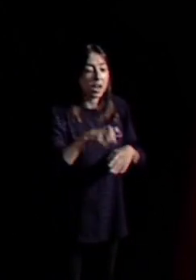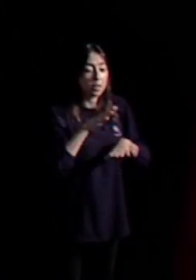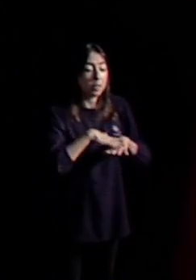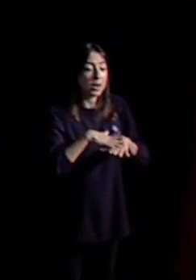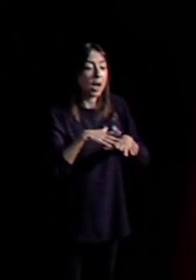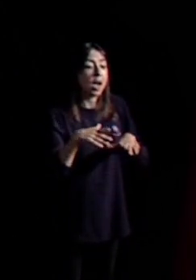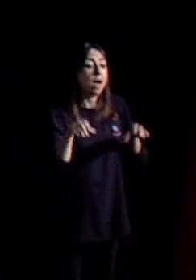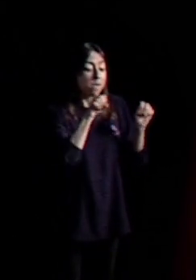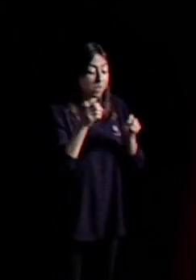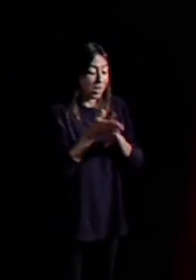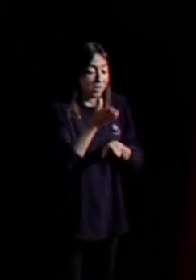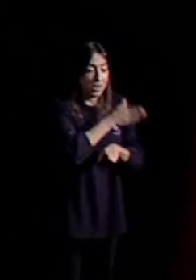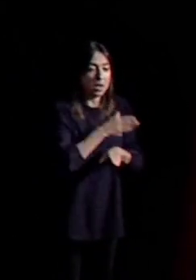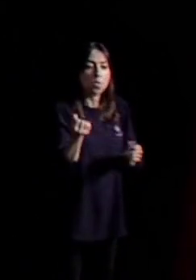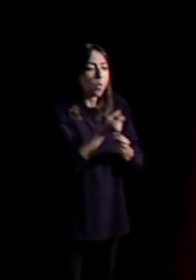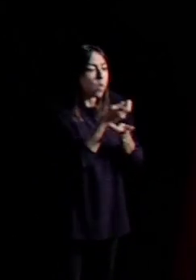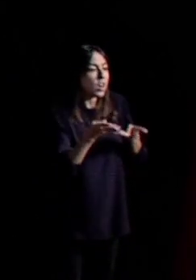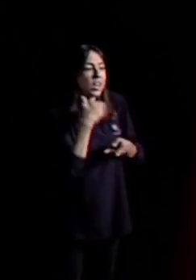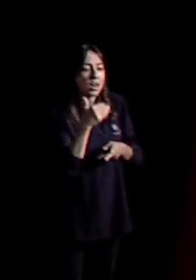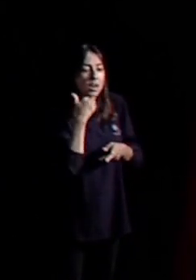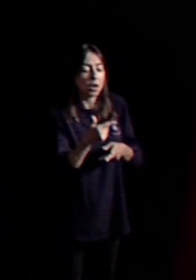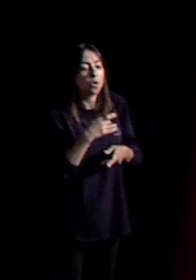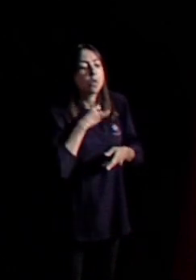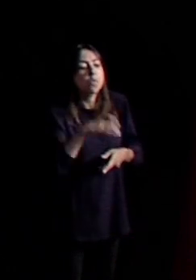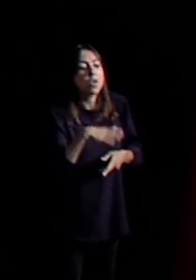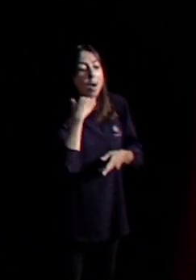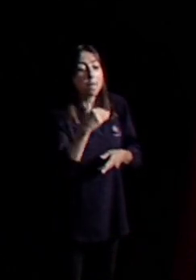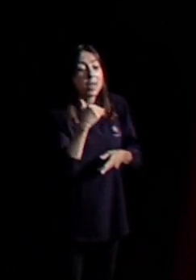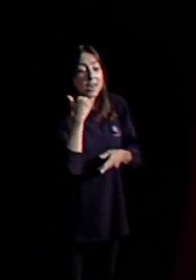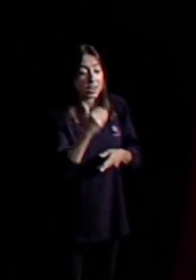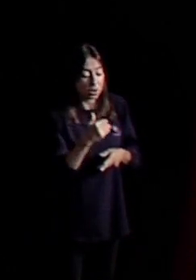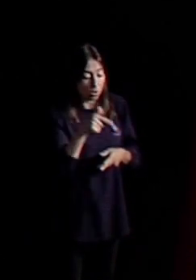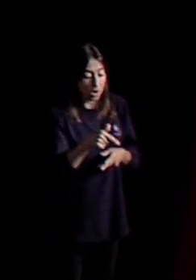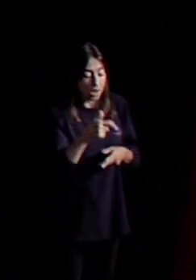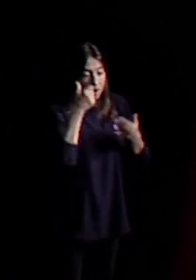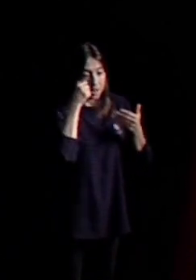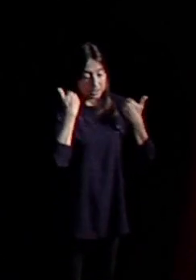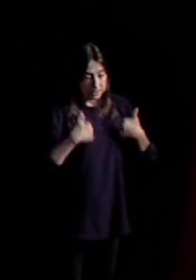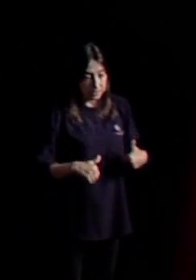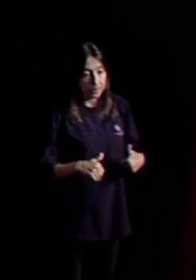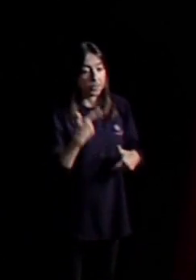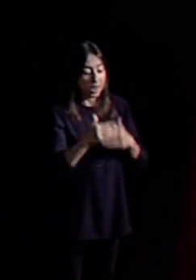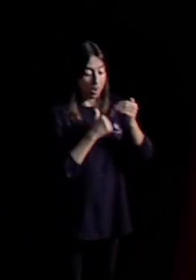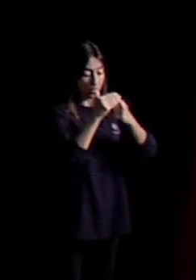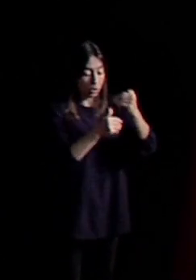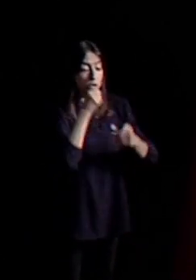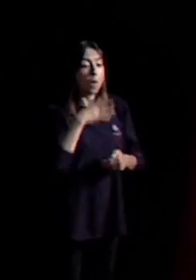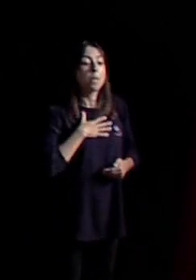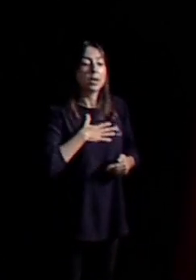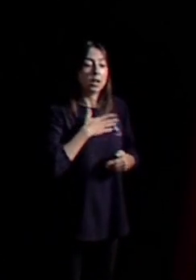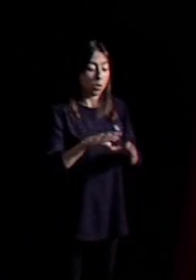prevenir cualquier riesgo que ponga en peligro la integridad del ser humano. El progreso y el bienestar de una comunidad